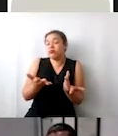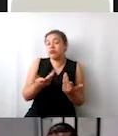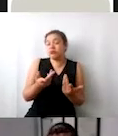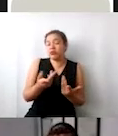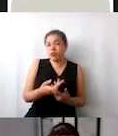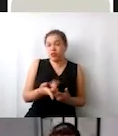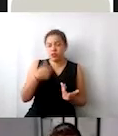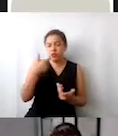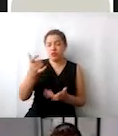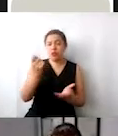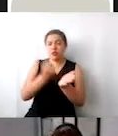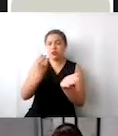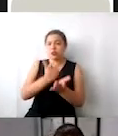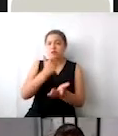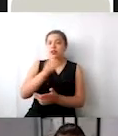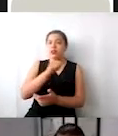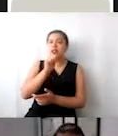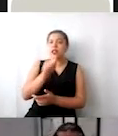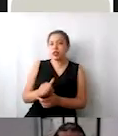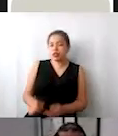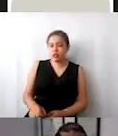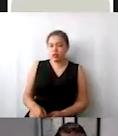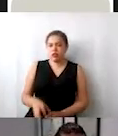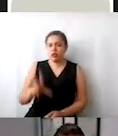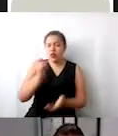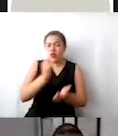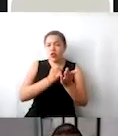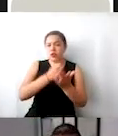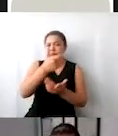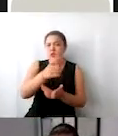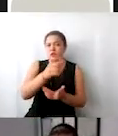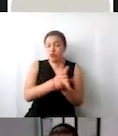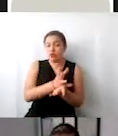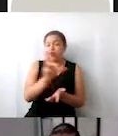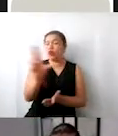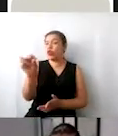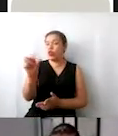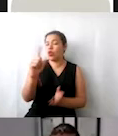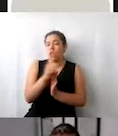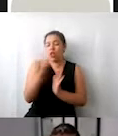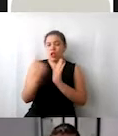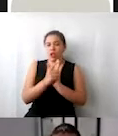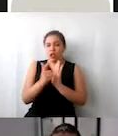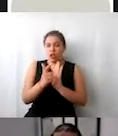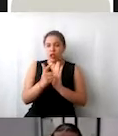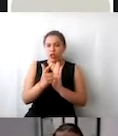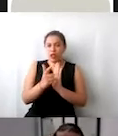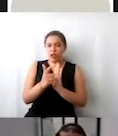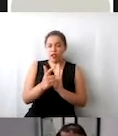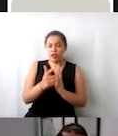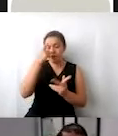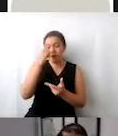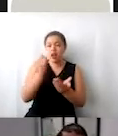pagado impuestos. No solo se refiere al pago de impuestos. Es más, la ley ni siquiera se refiere a qué tipo